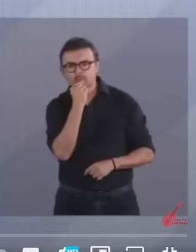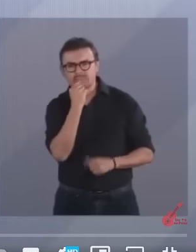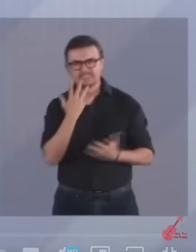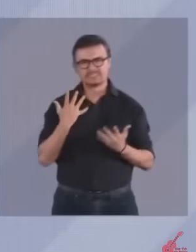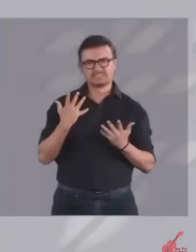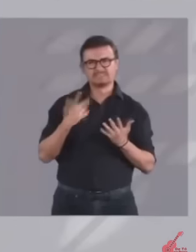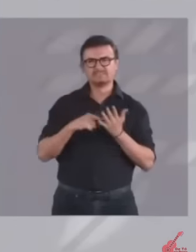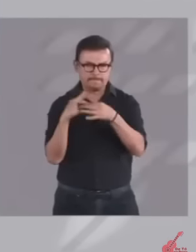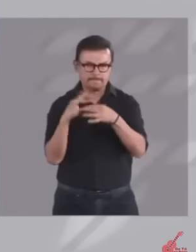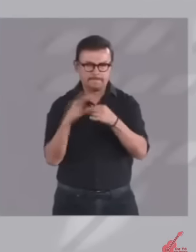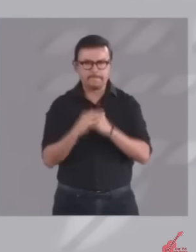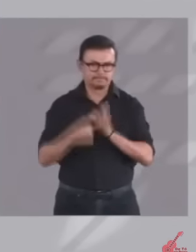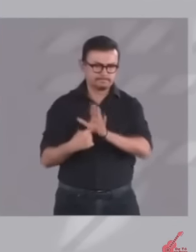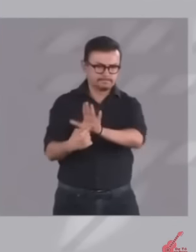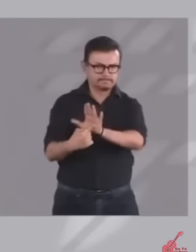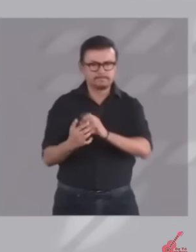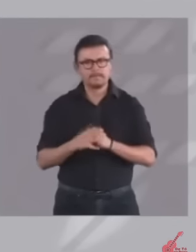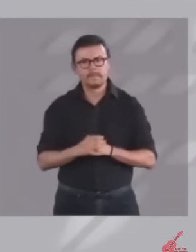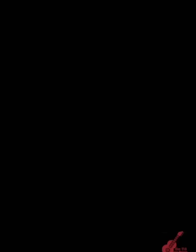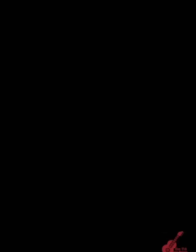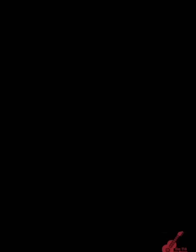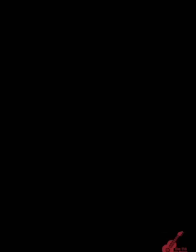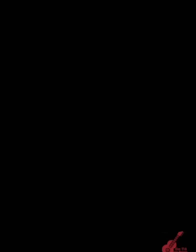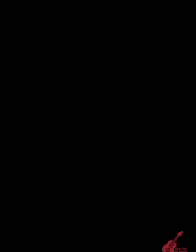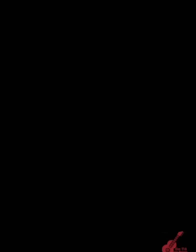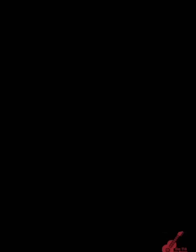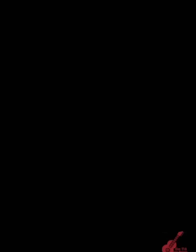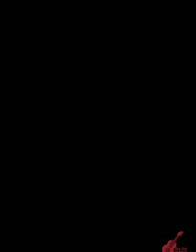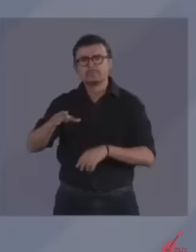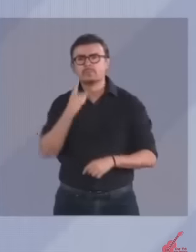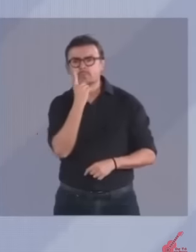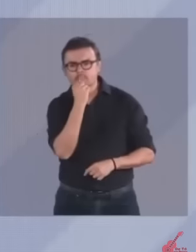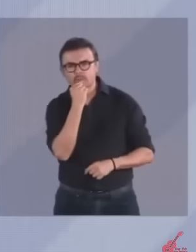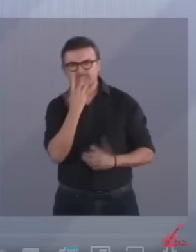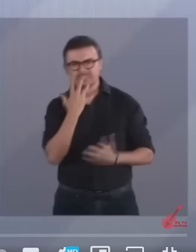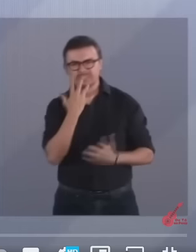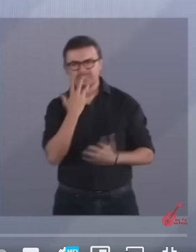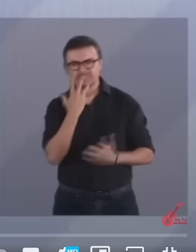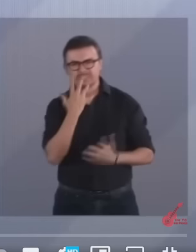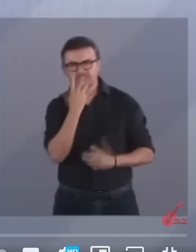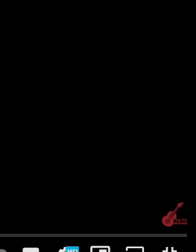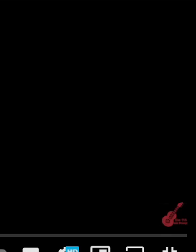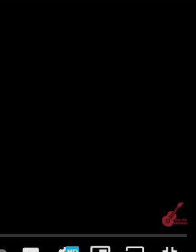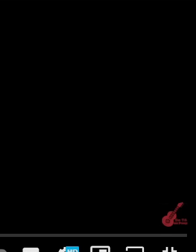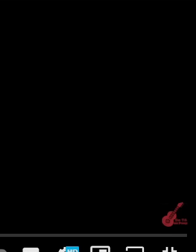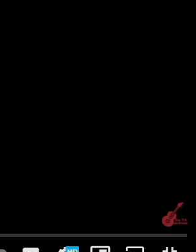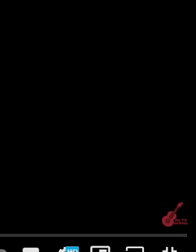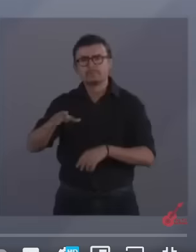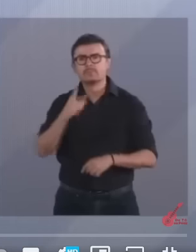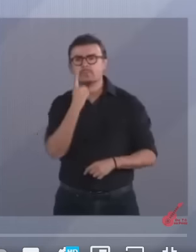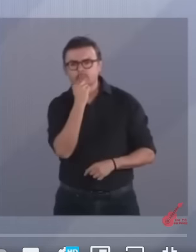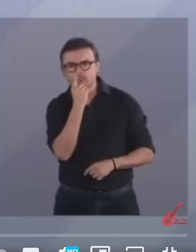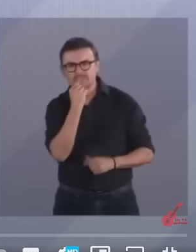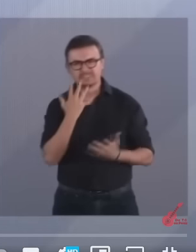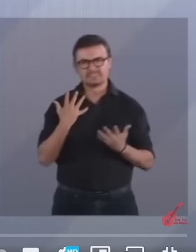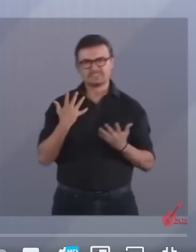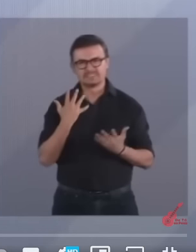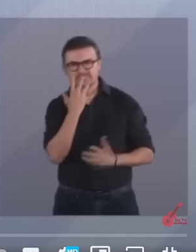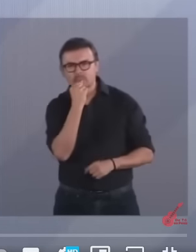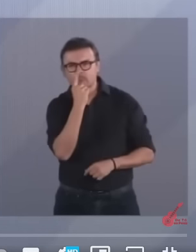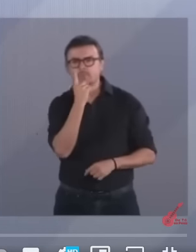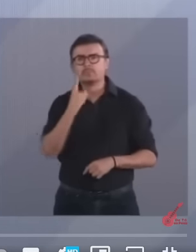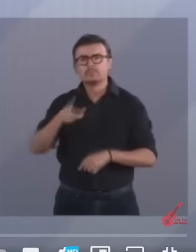Miren, esta es la cosa de Andrés Manuel López Obrador. Muy humilde. ¿Tremendo qué? Tremendo setup, bro. Muy lleva bueno.